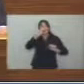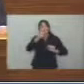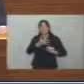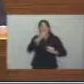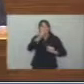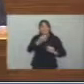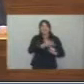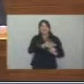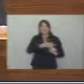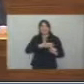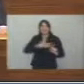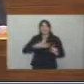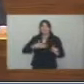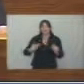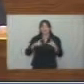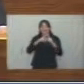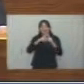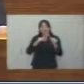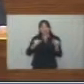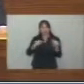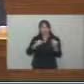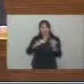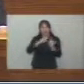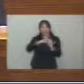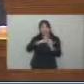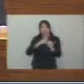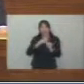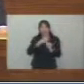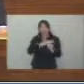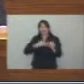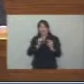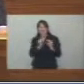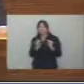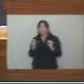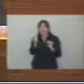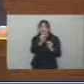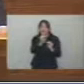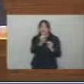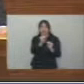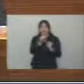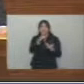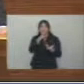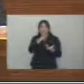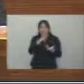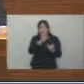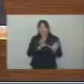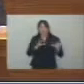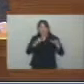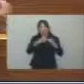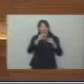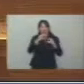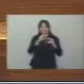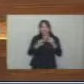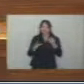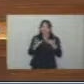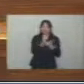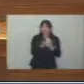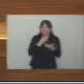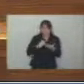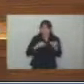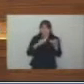contase con un mayor nivel de endeudamiento. Porque todos los grupos políticos, incluso quienes bajan aquí hoy a decir